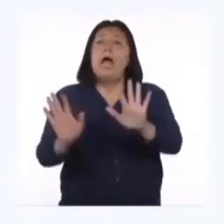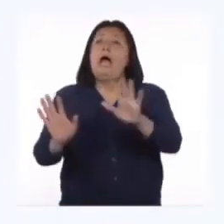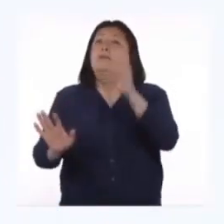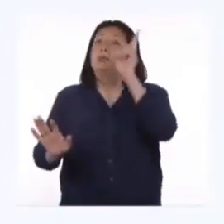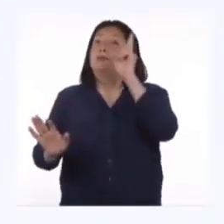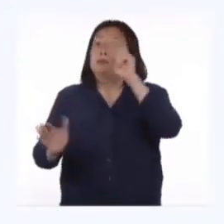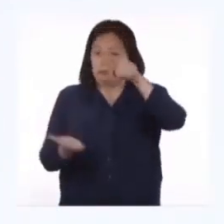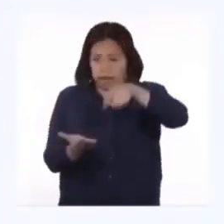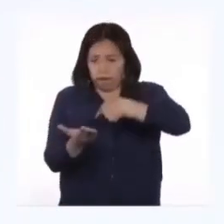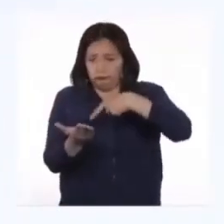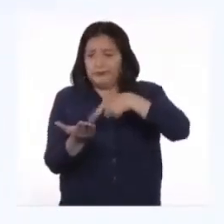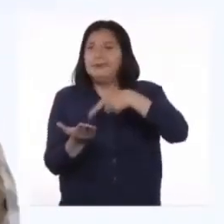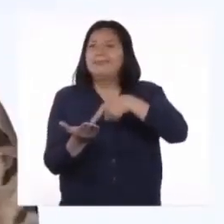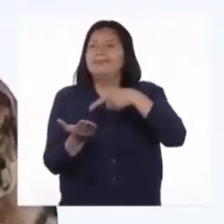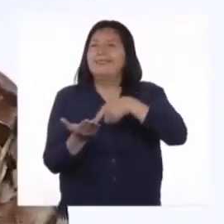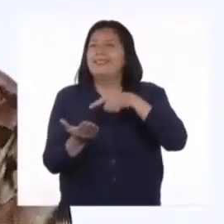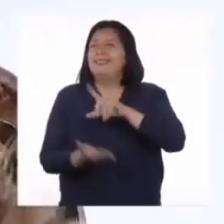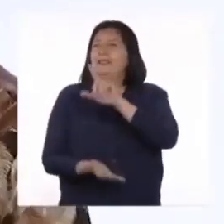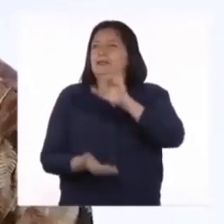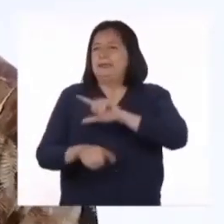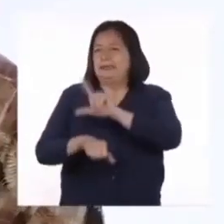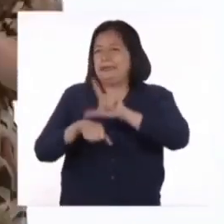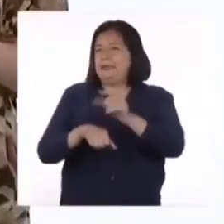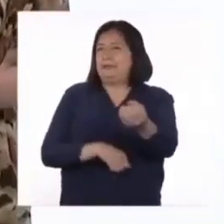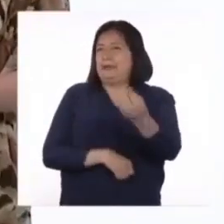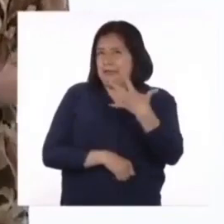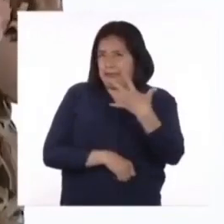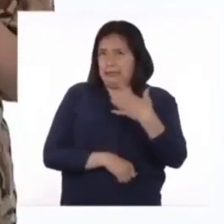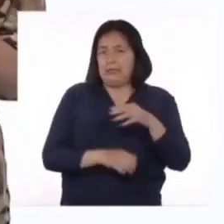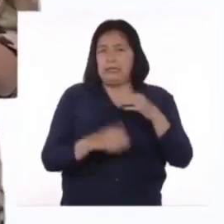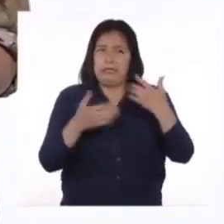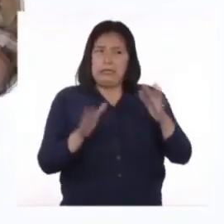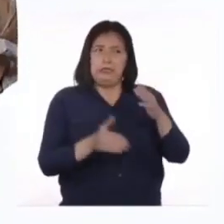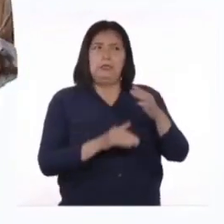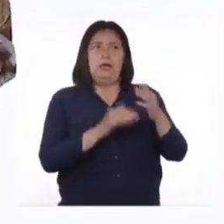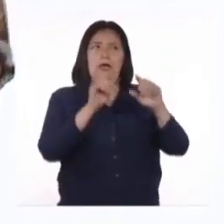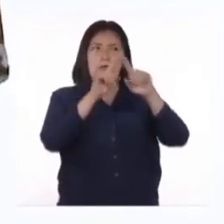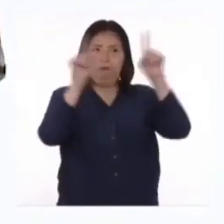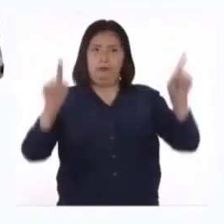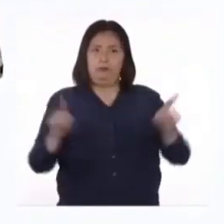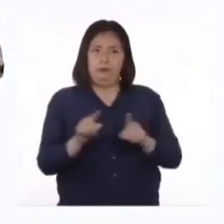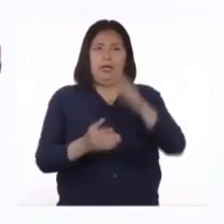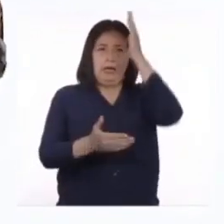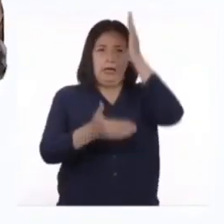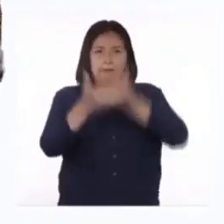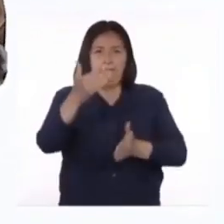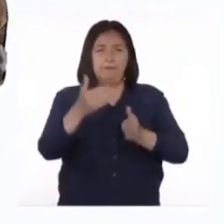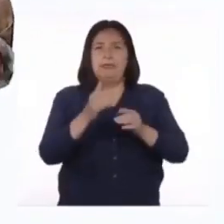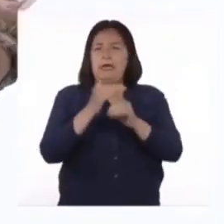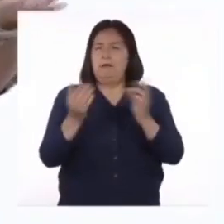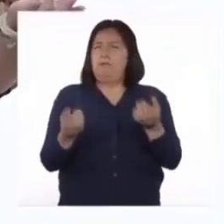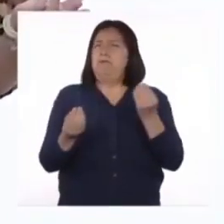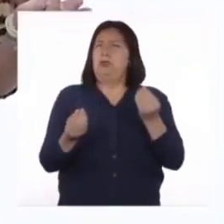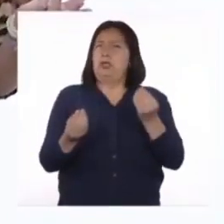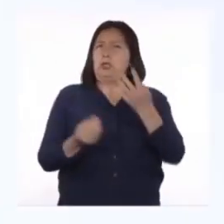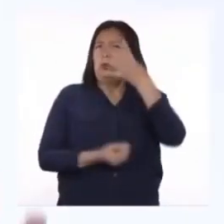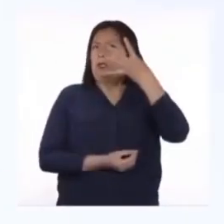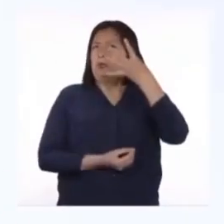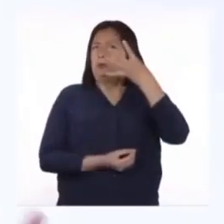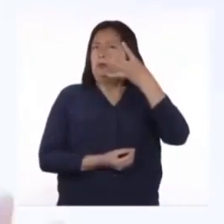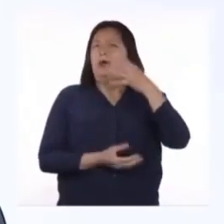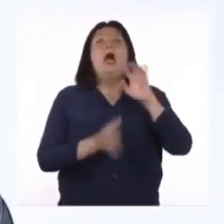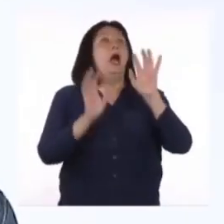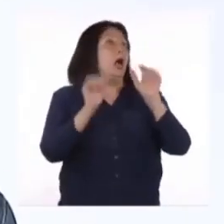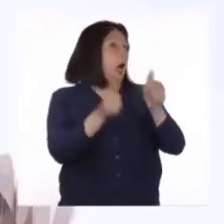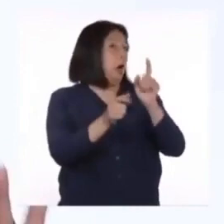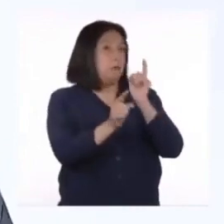Profesor, me acaba de llegar un mensaje de Luis desde el INSE y nos dice, si ya dividimos el terreno en 2 partes, ¿por qué no lo dividimos en 4?